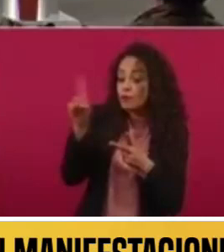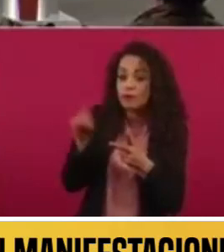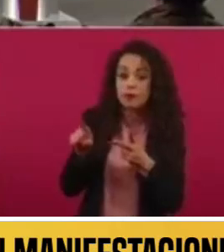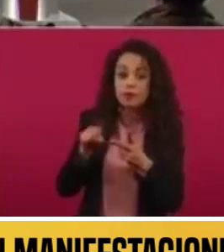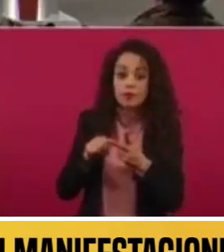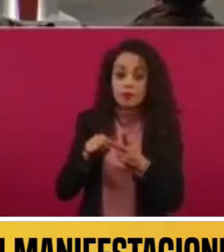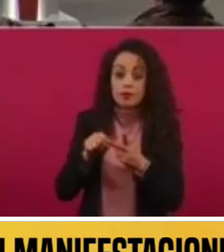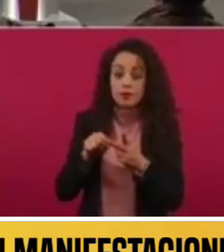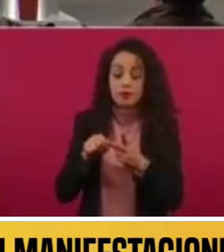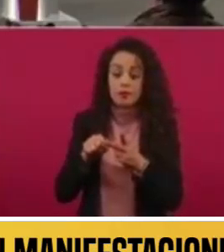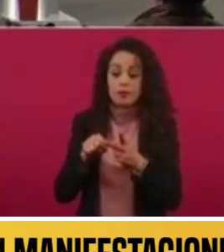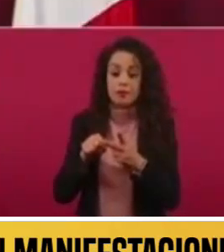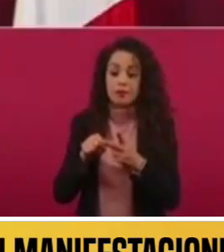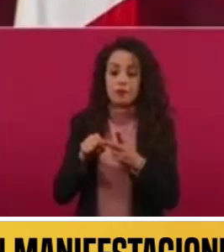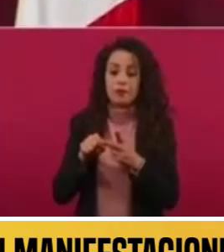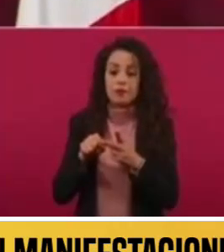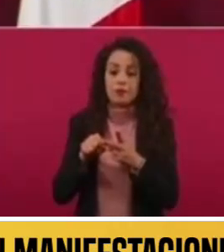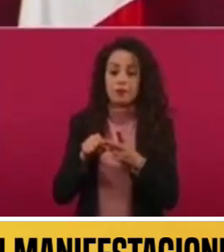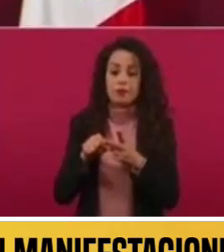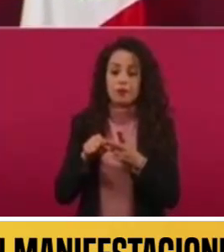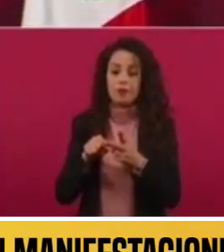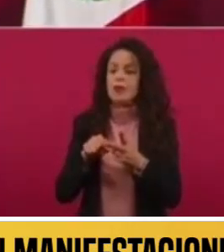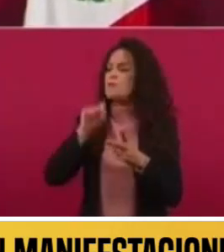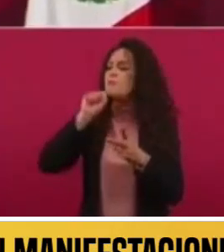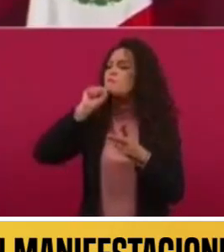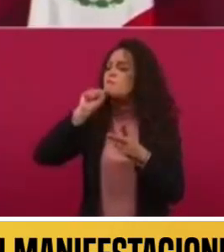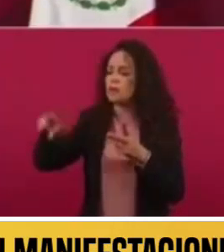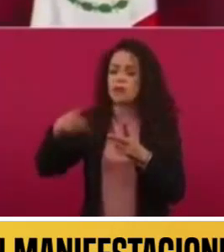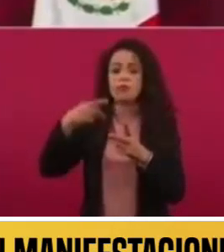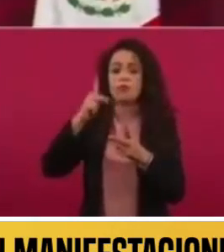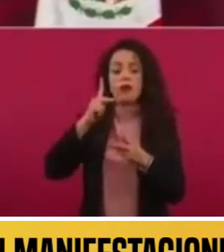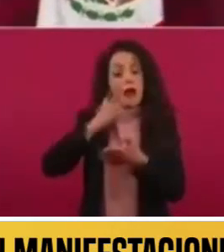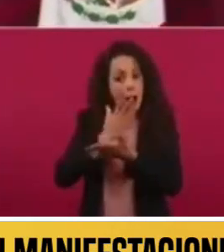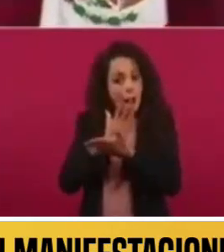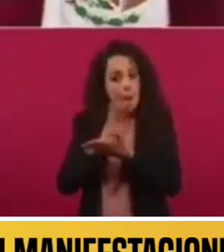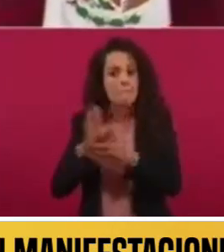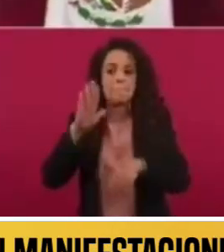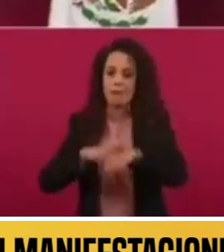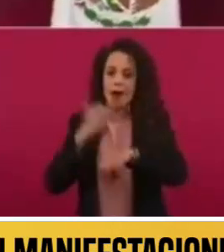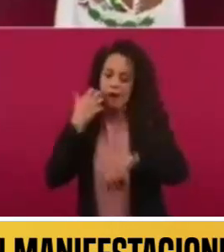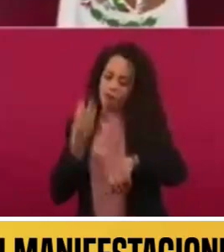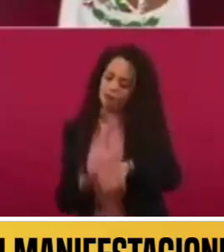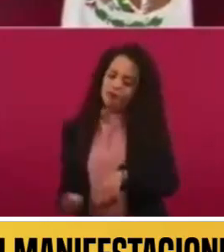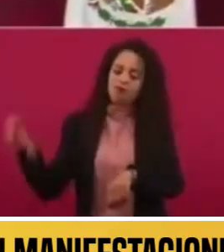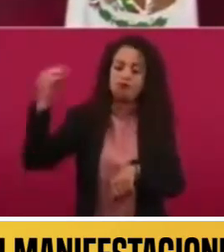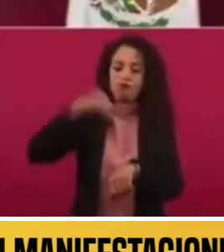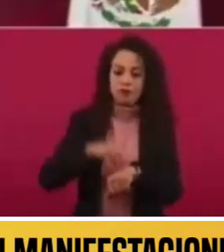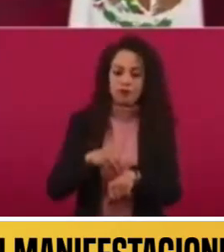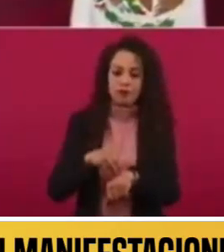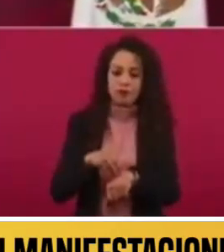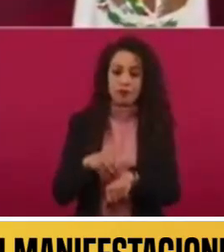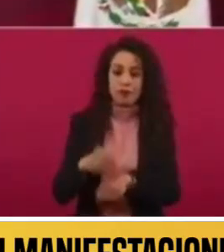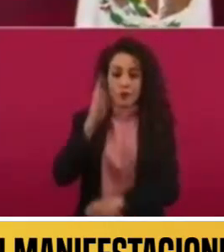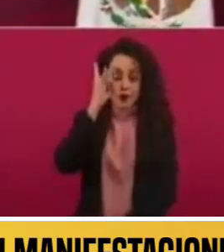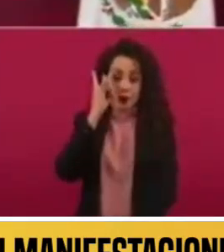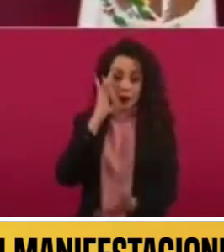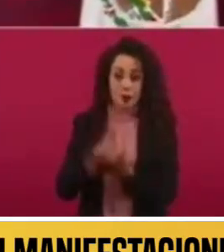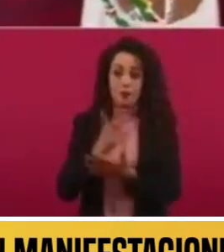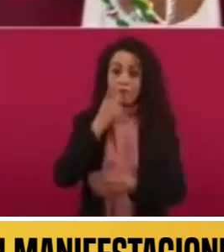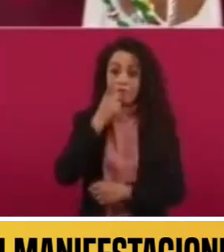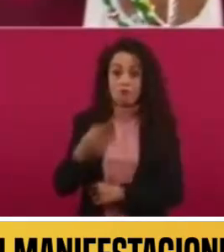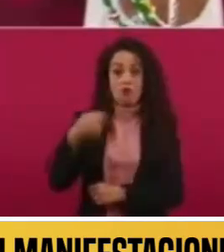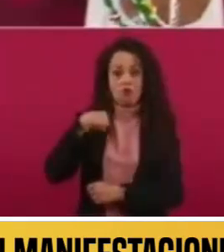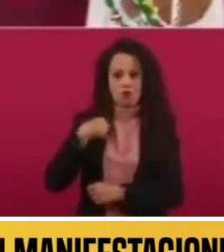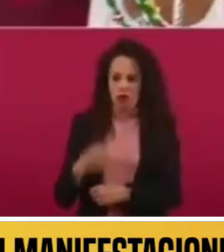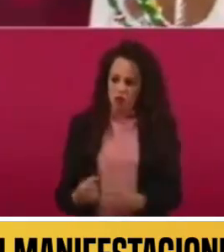pero todavía Ted Cruz le añadió, o sea, que no solo protejo